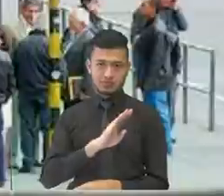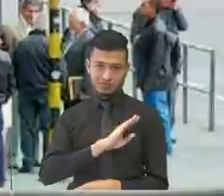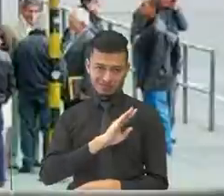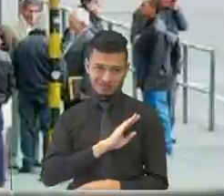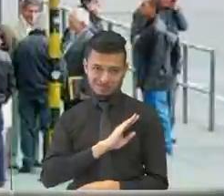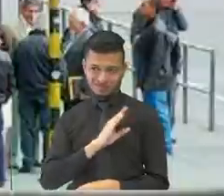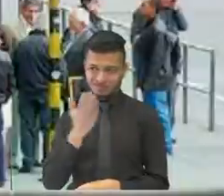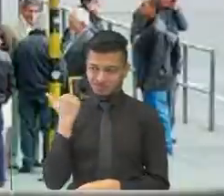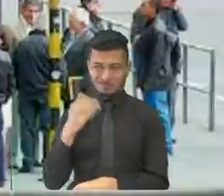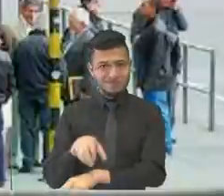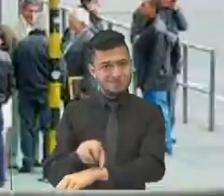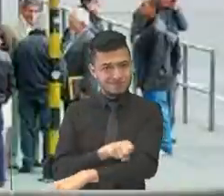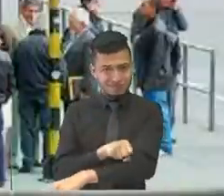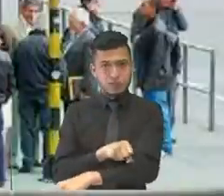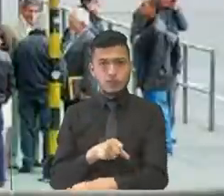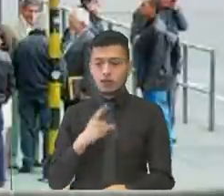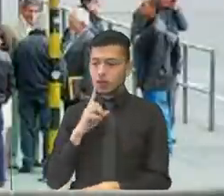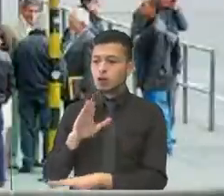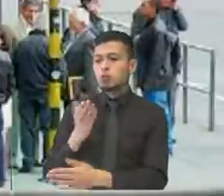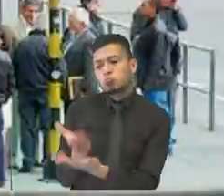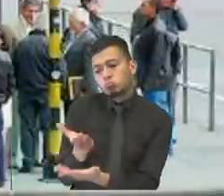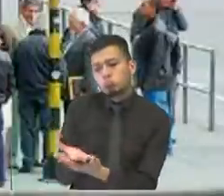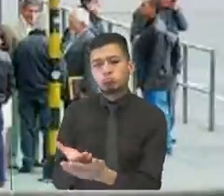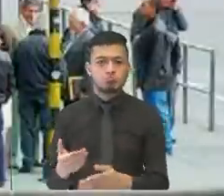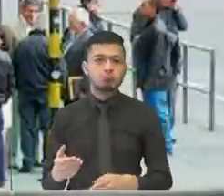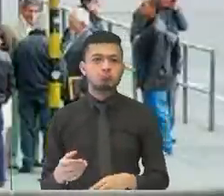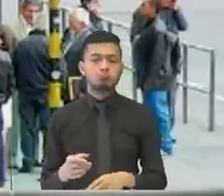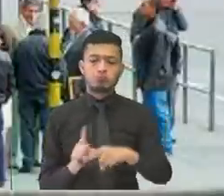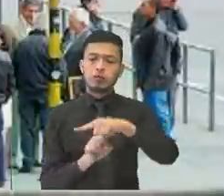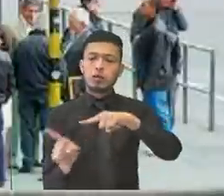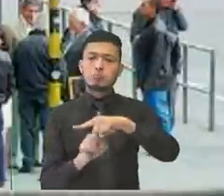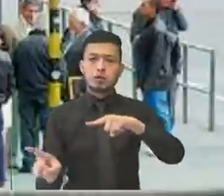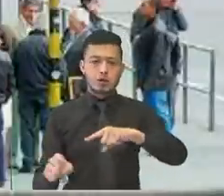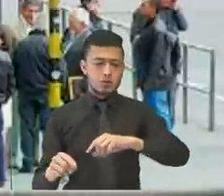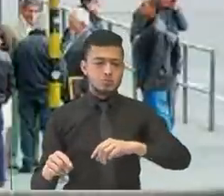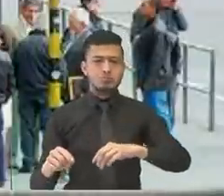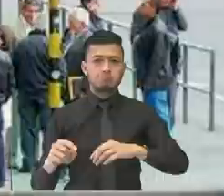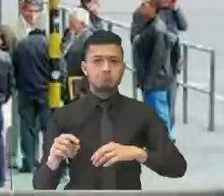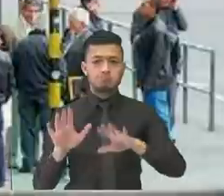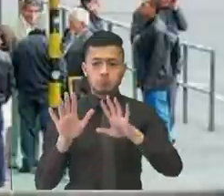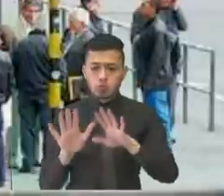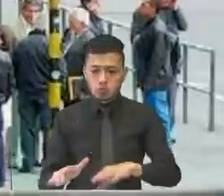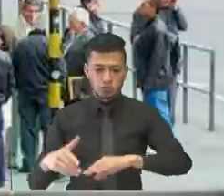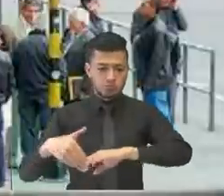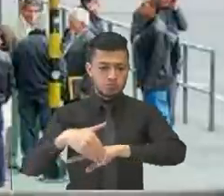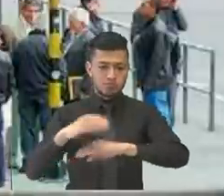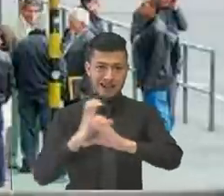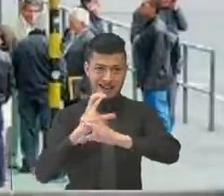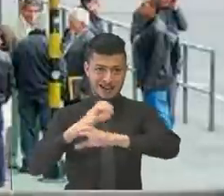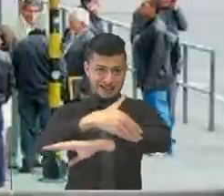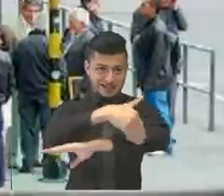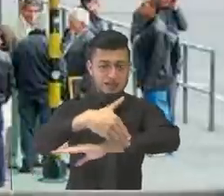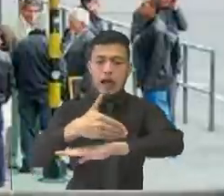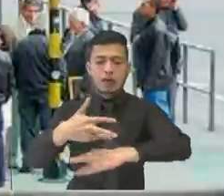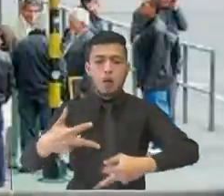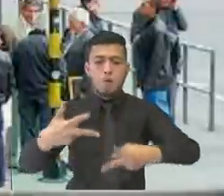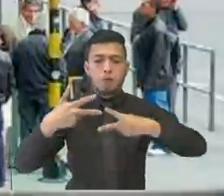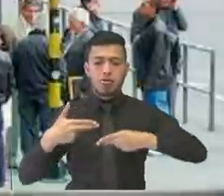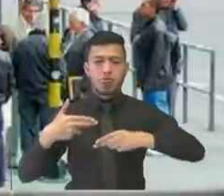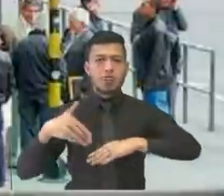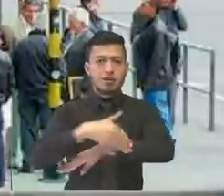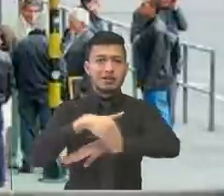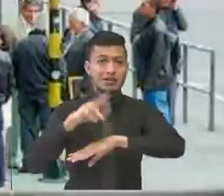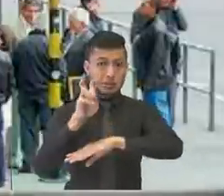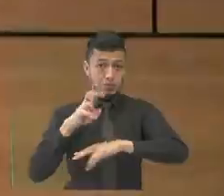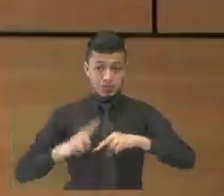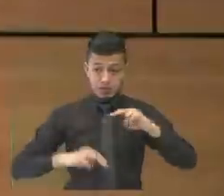propuso una troncal como la de la Caracas en la séptima. Esa troncal No se hizo. Cuando nosotros llegamos no había